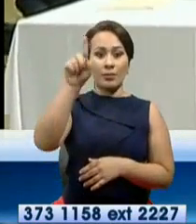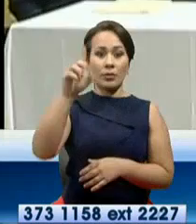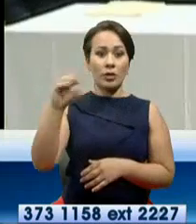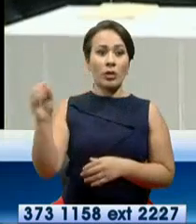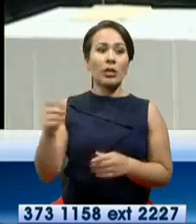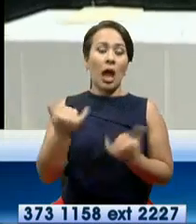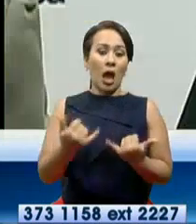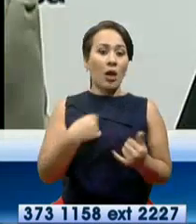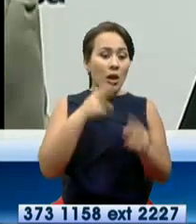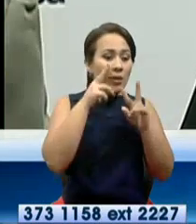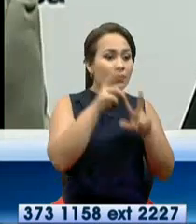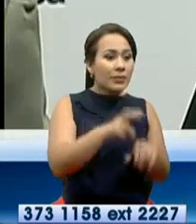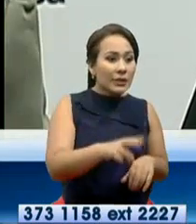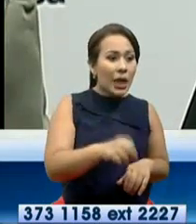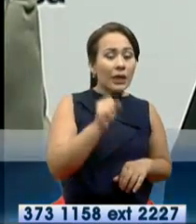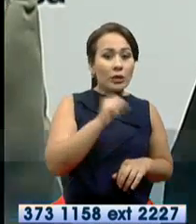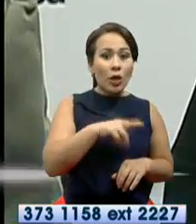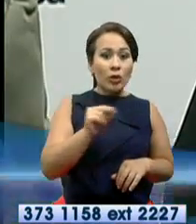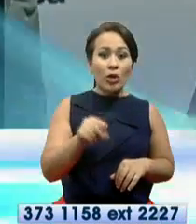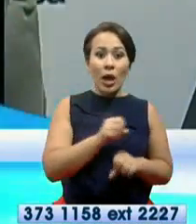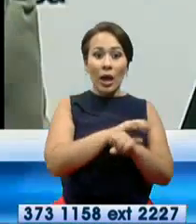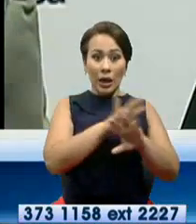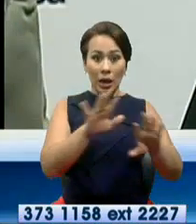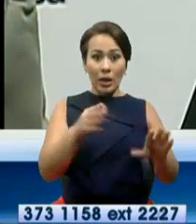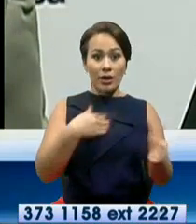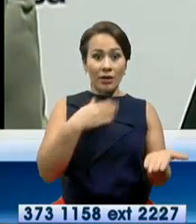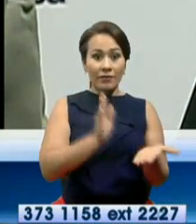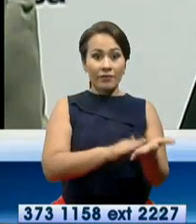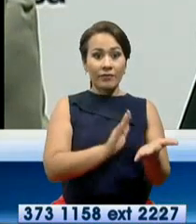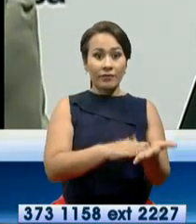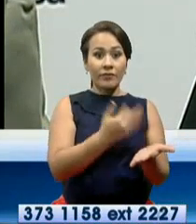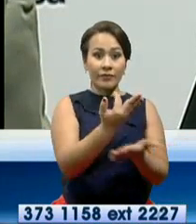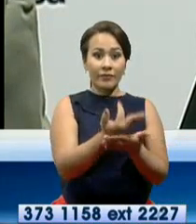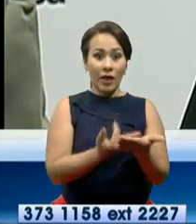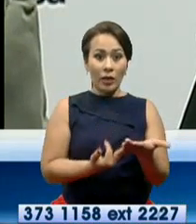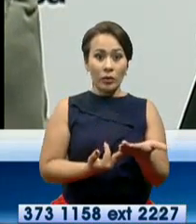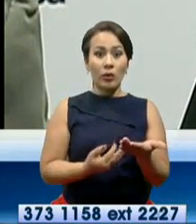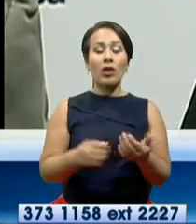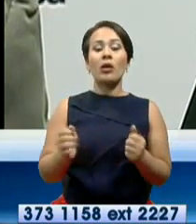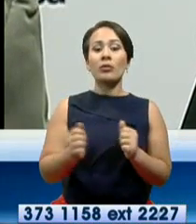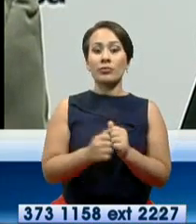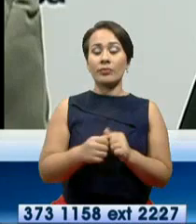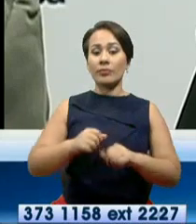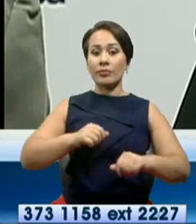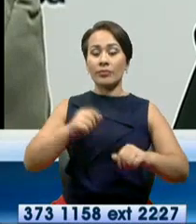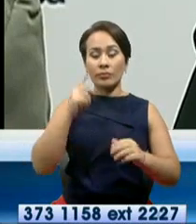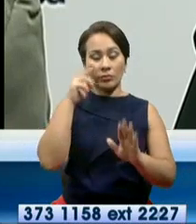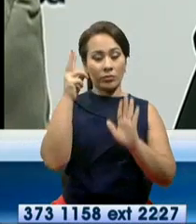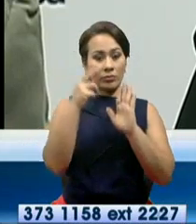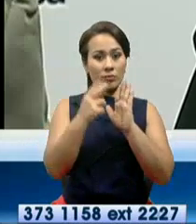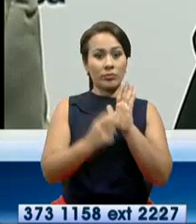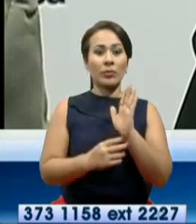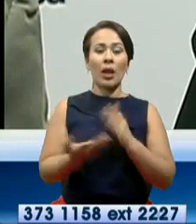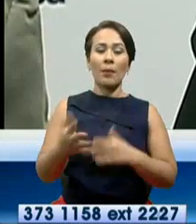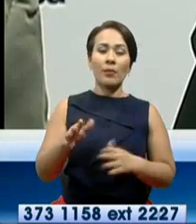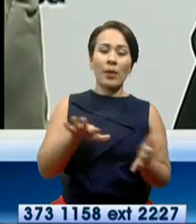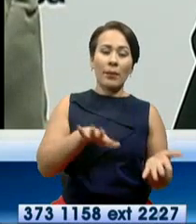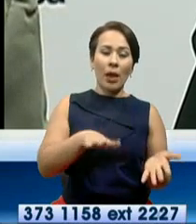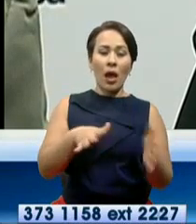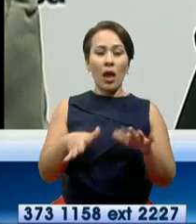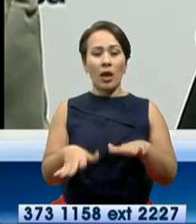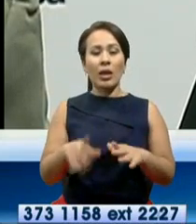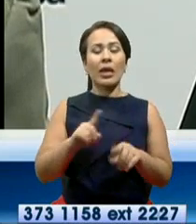de auditoría. Aclarando que las cifras con dinámica son dinámicas y varían conforme